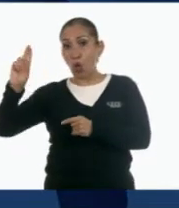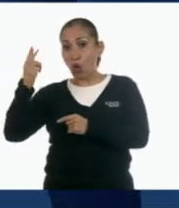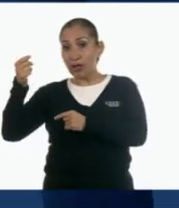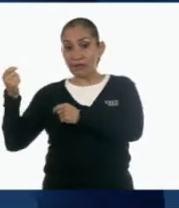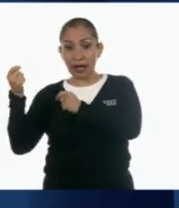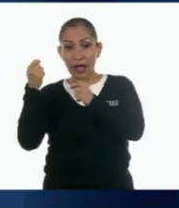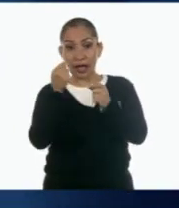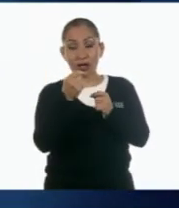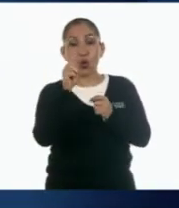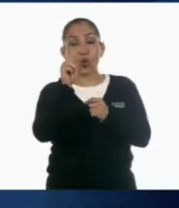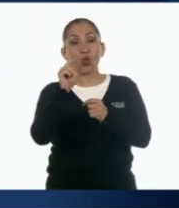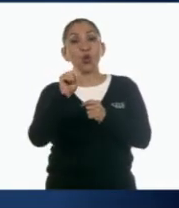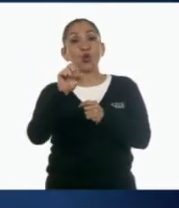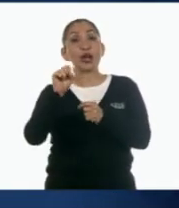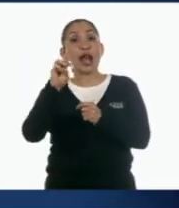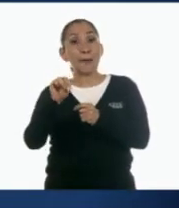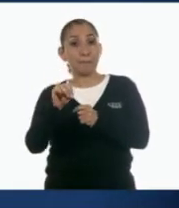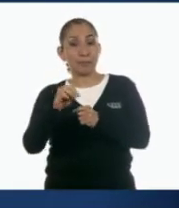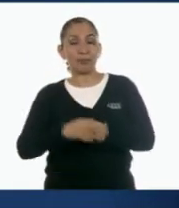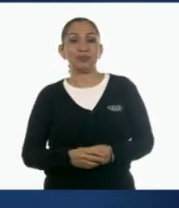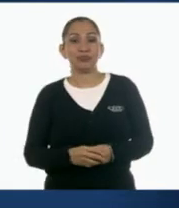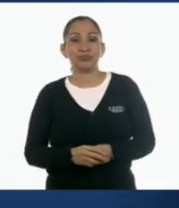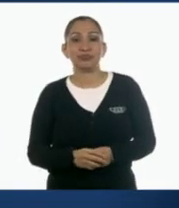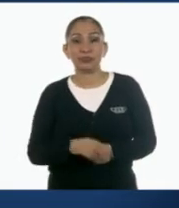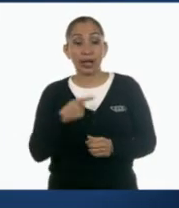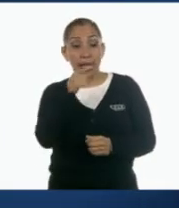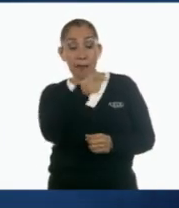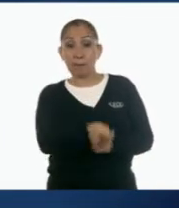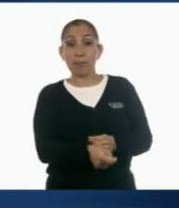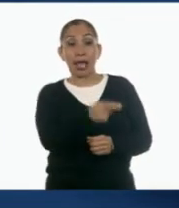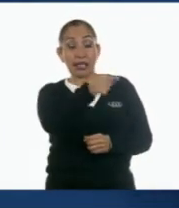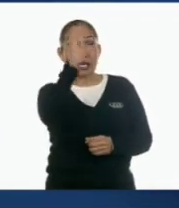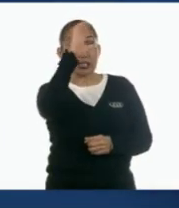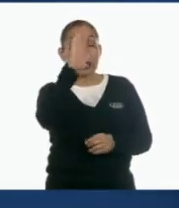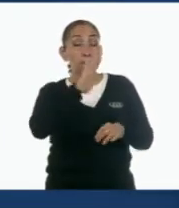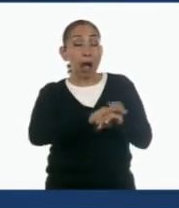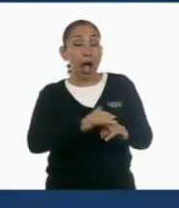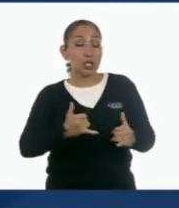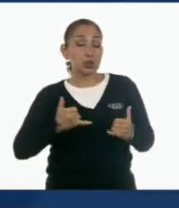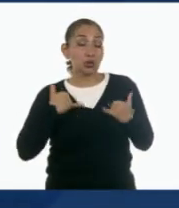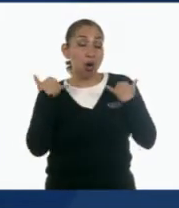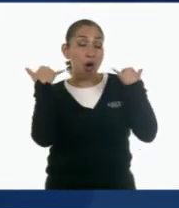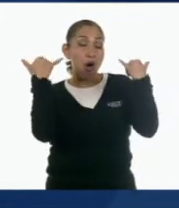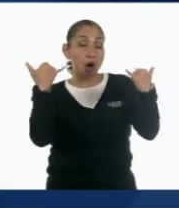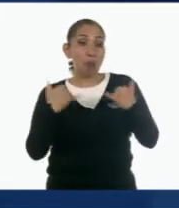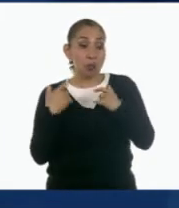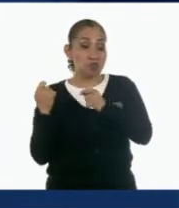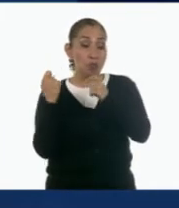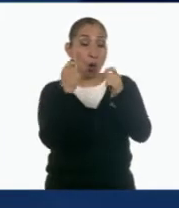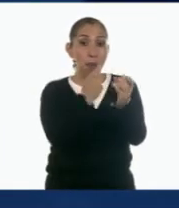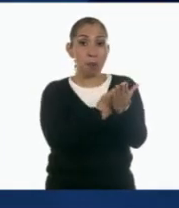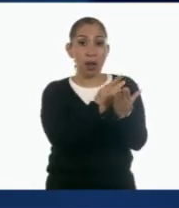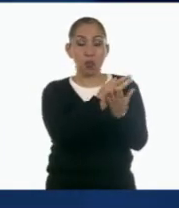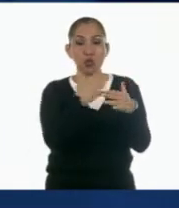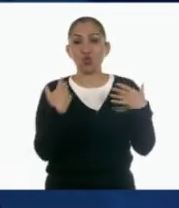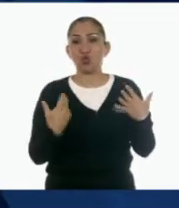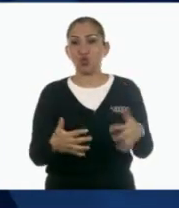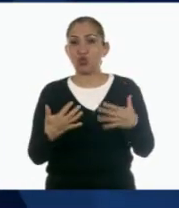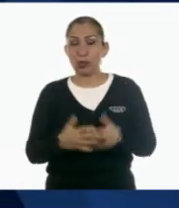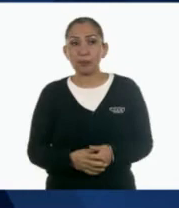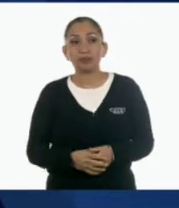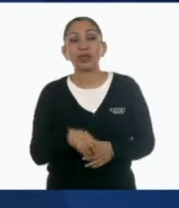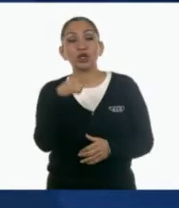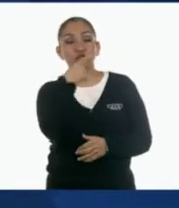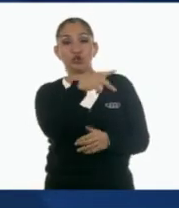Universidad Autónoma de México, UNAM, convirtiéndose en la científica más joven que obtiene esta distinción.